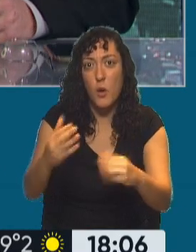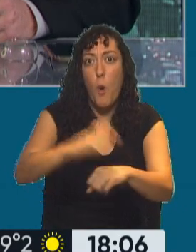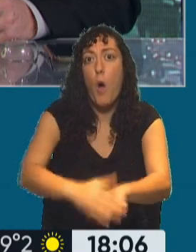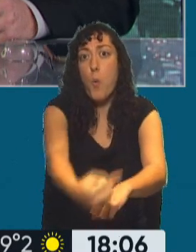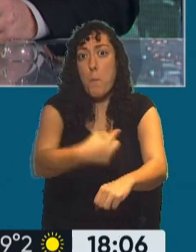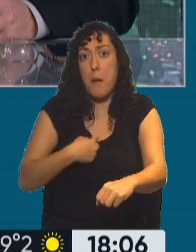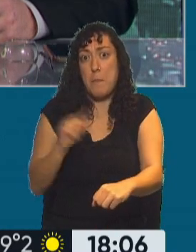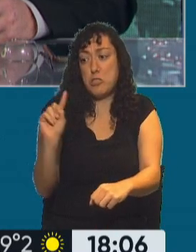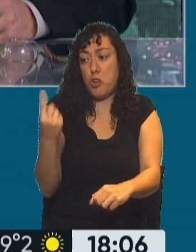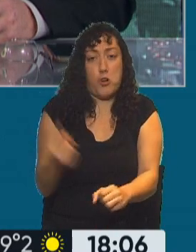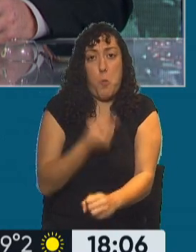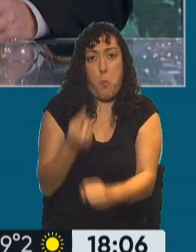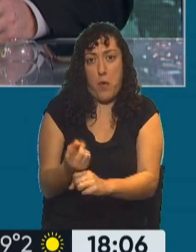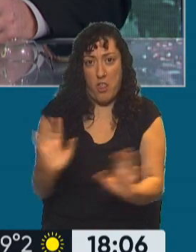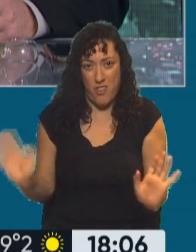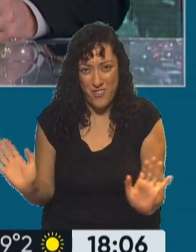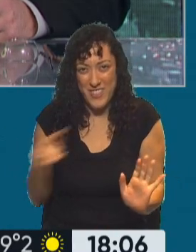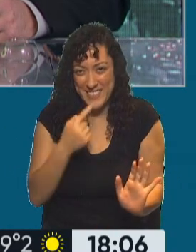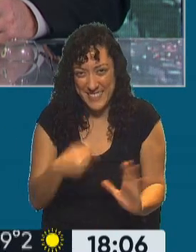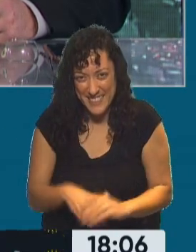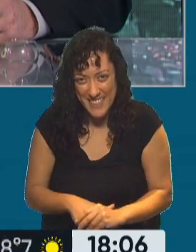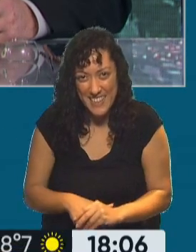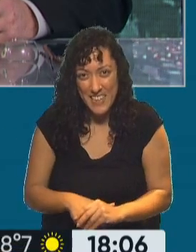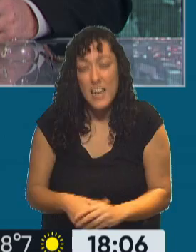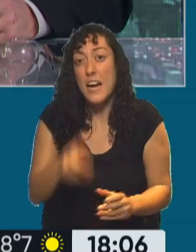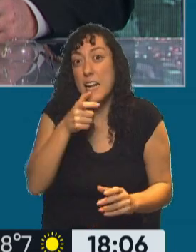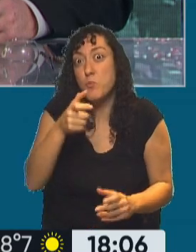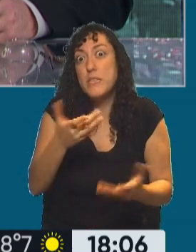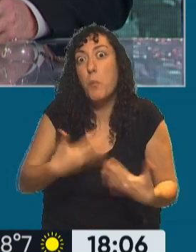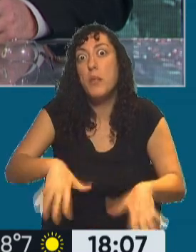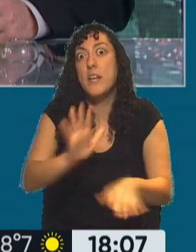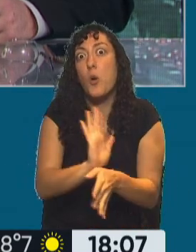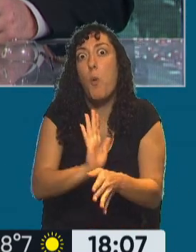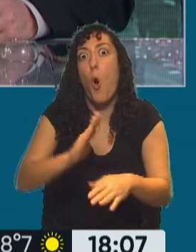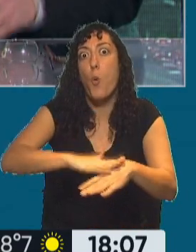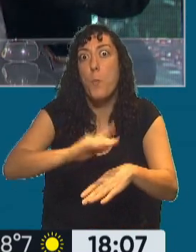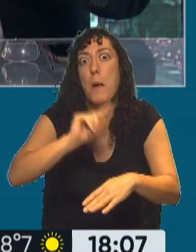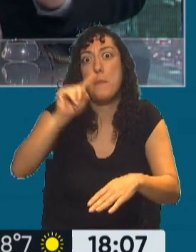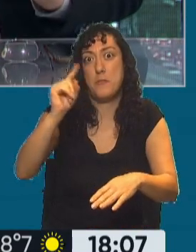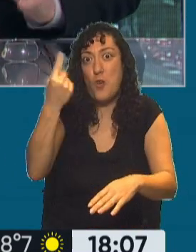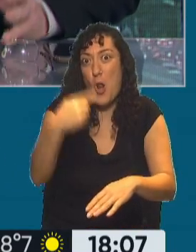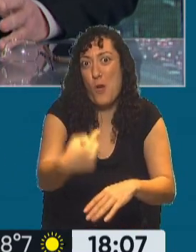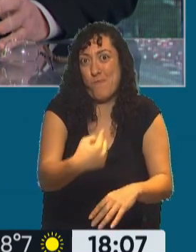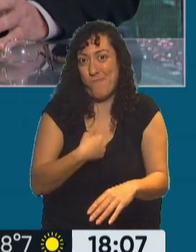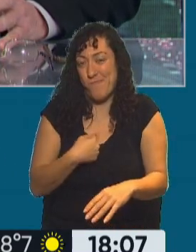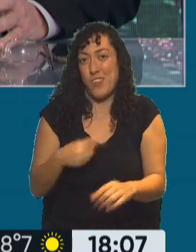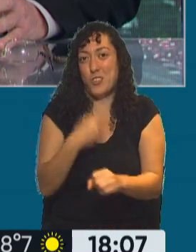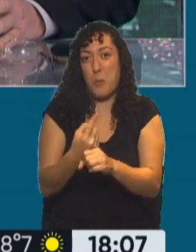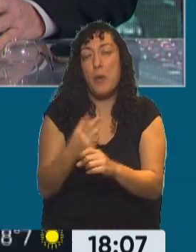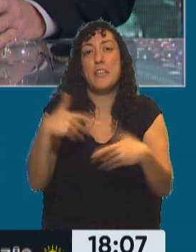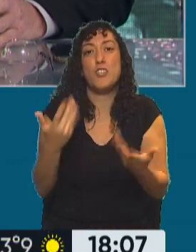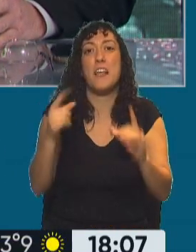autoincriminación. Cuando hay una pregunta cuya respuesta podría ser una autoincriminación, en este caso para Silvio Robles, se ampara en esa